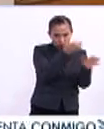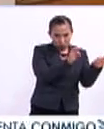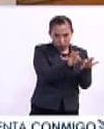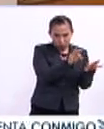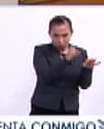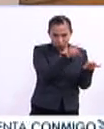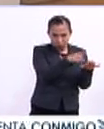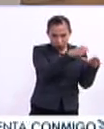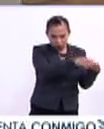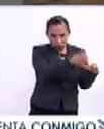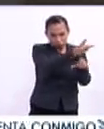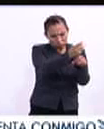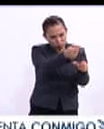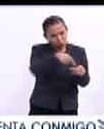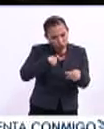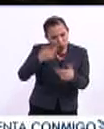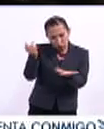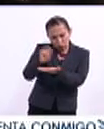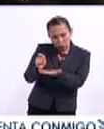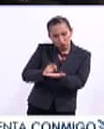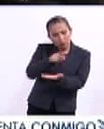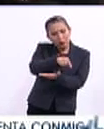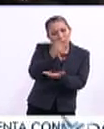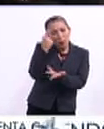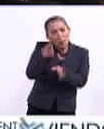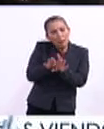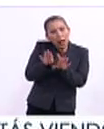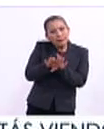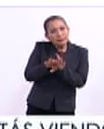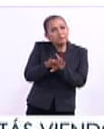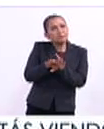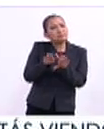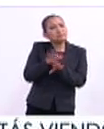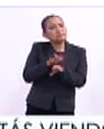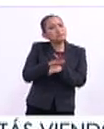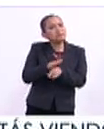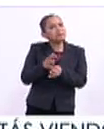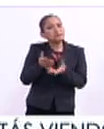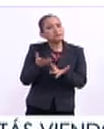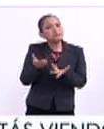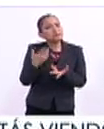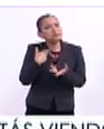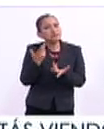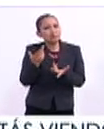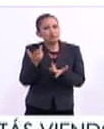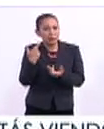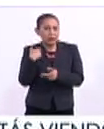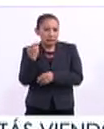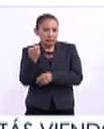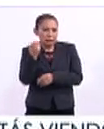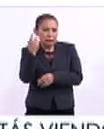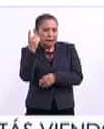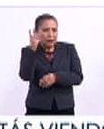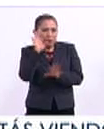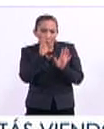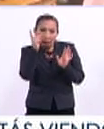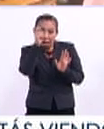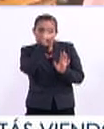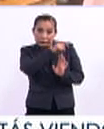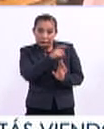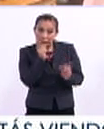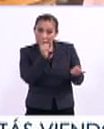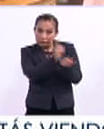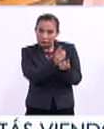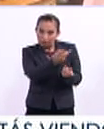activo, invitarlos a escribir de sus temas, pero de este modo un poquito más... ¿Y es fácil? ¿O esa es la parte, ese es un buen reto.